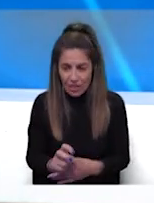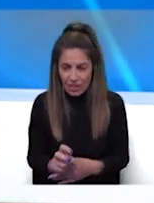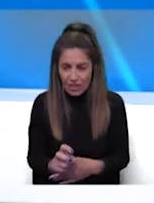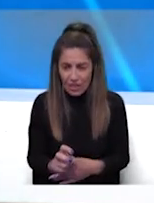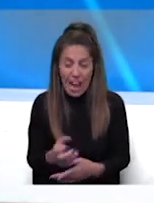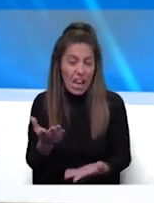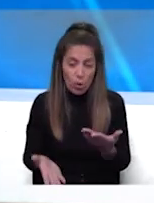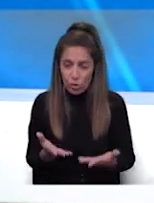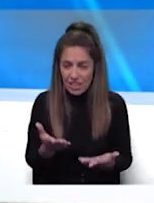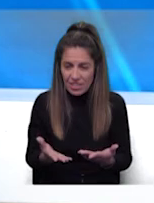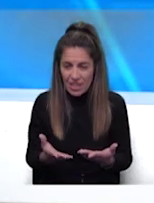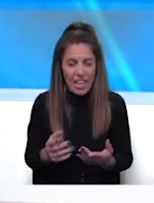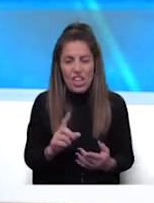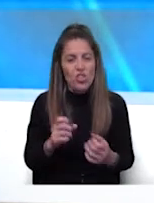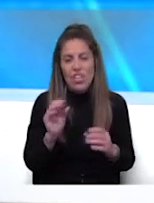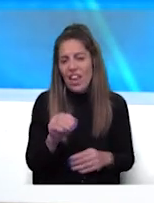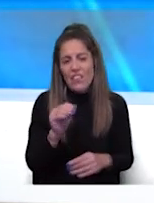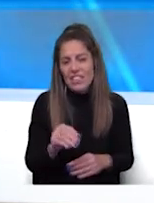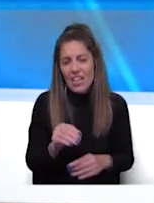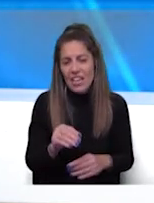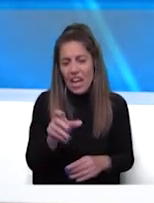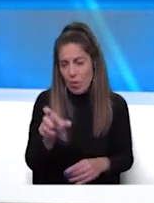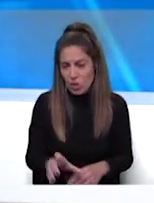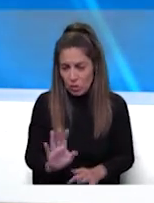a la justicia y que se le diera vista al implicado.